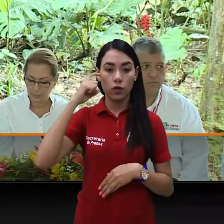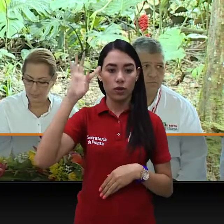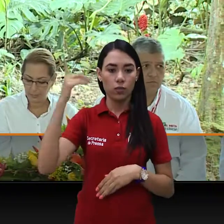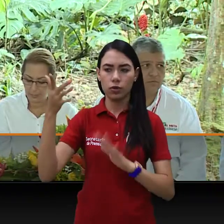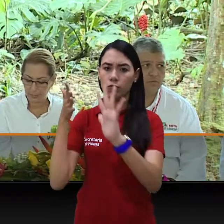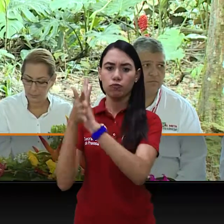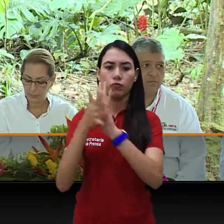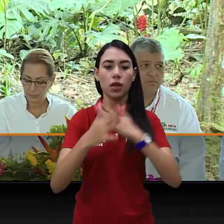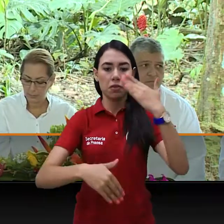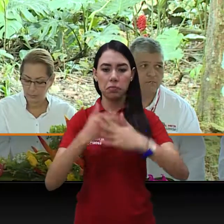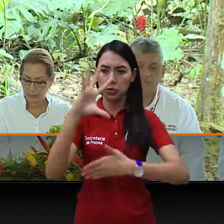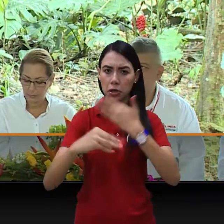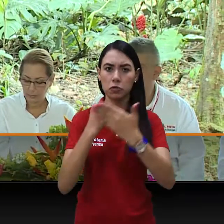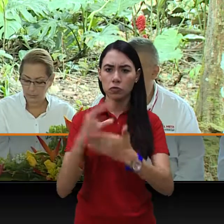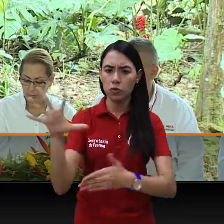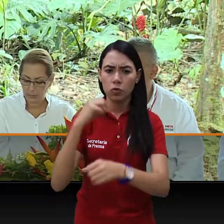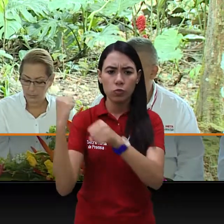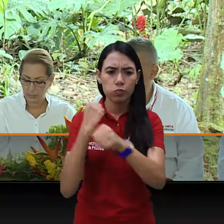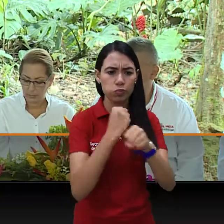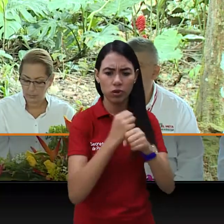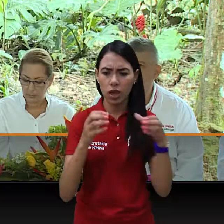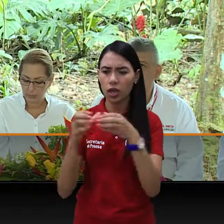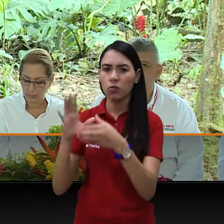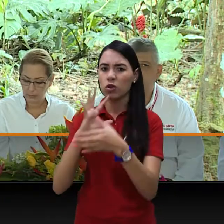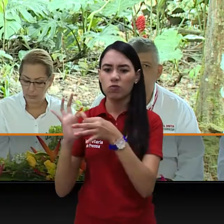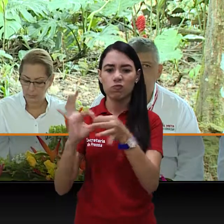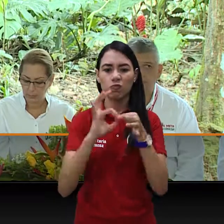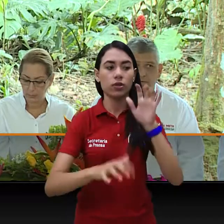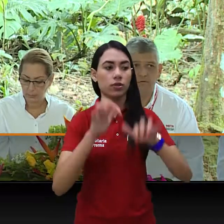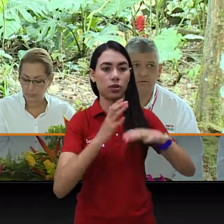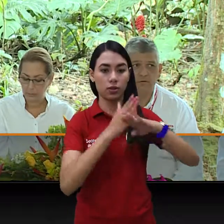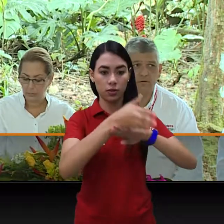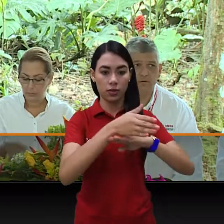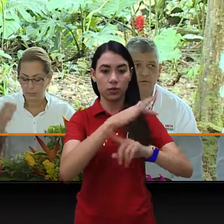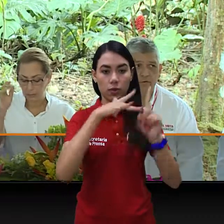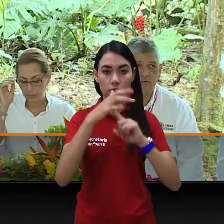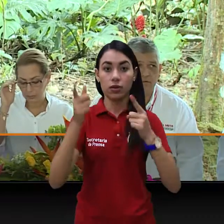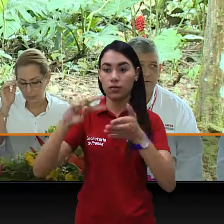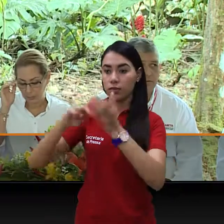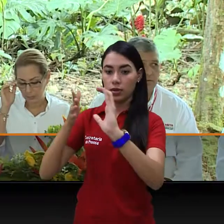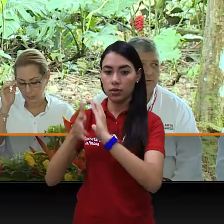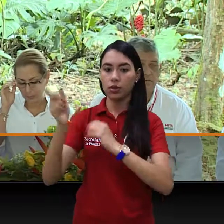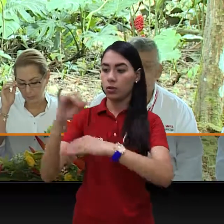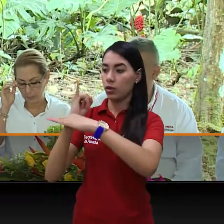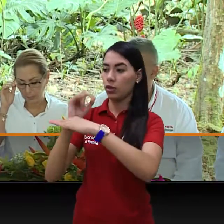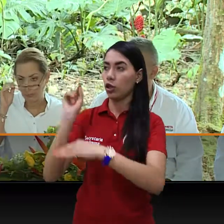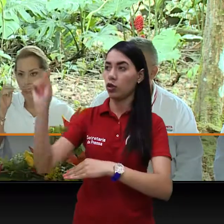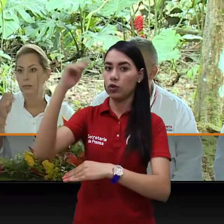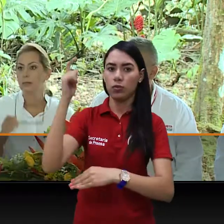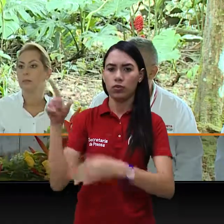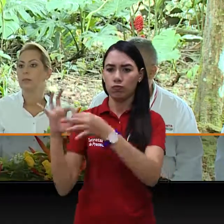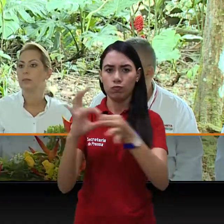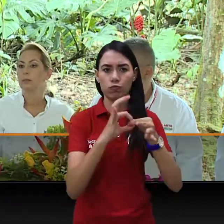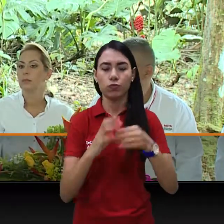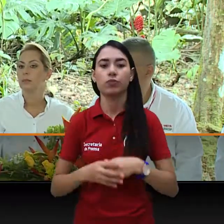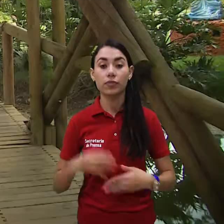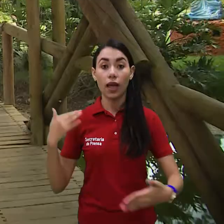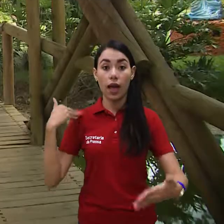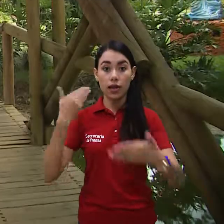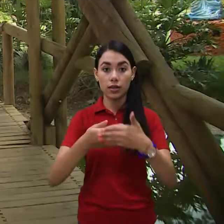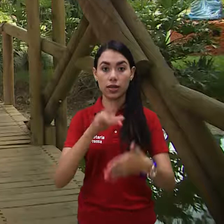La iniciativa es el resultado del trabajo en equipo de las Secretarías de Medio Ambiente y TIC junto con el Instituto de Turismo del